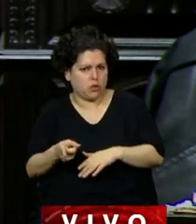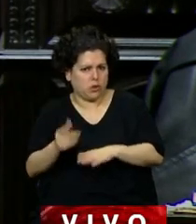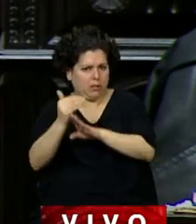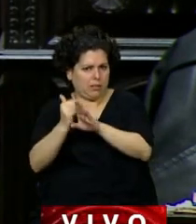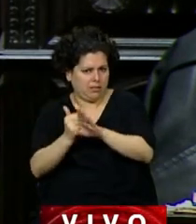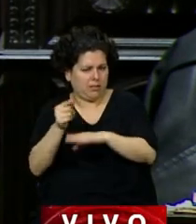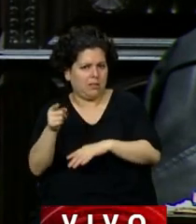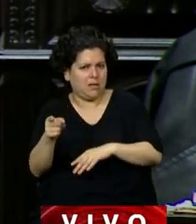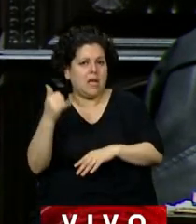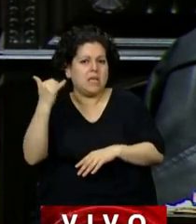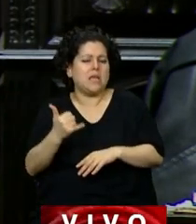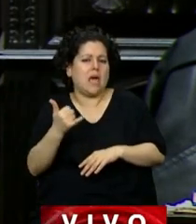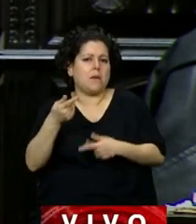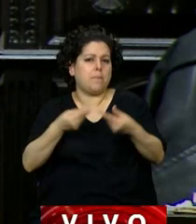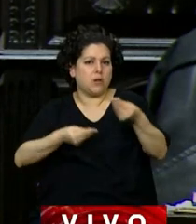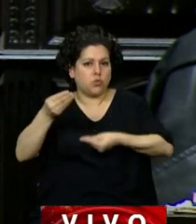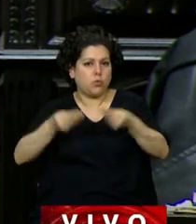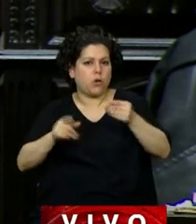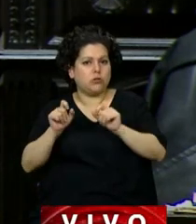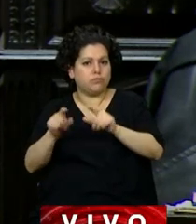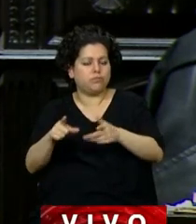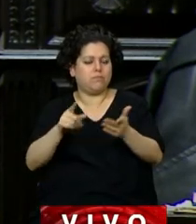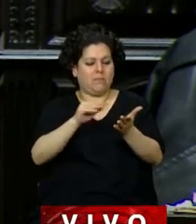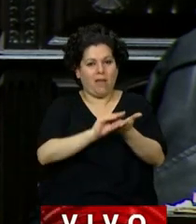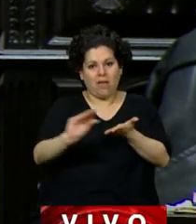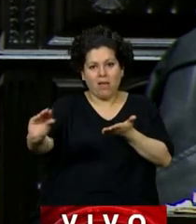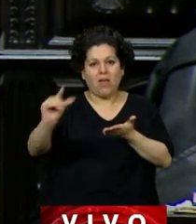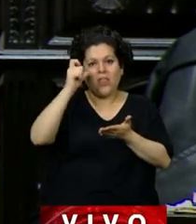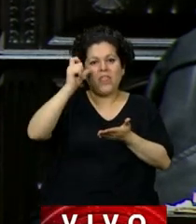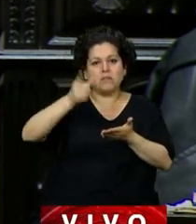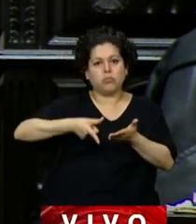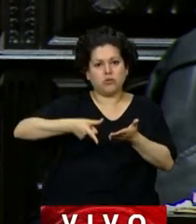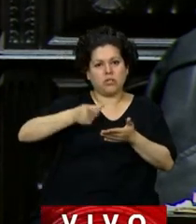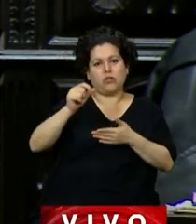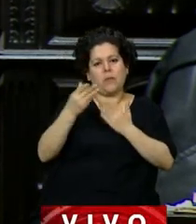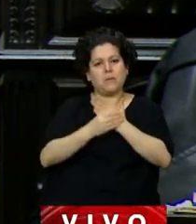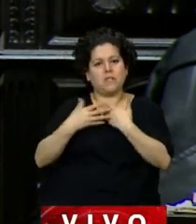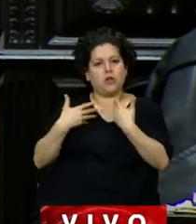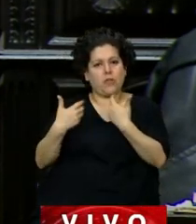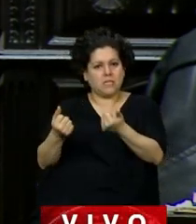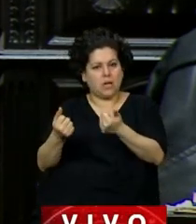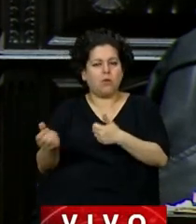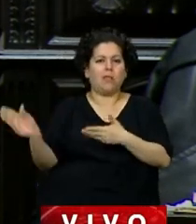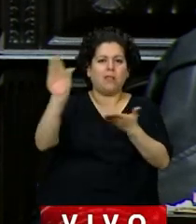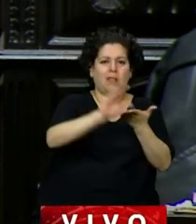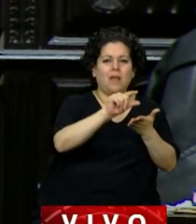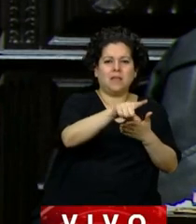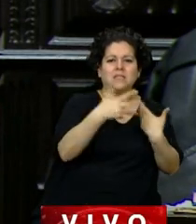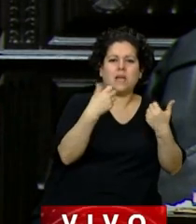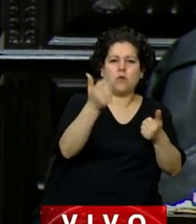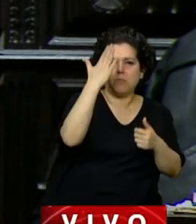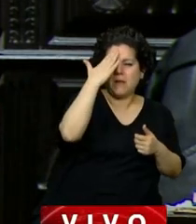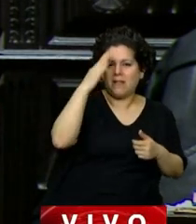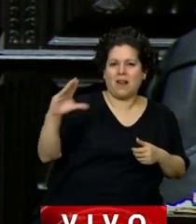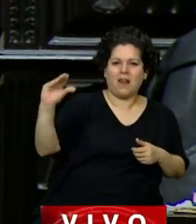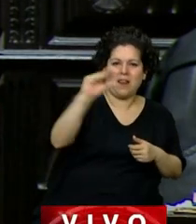Y un presupuesto que nuevamente no se destina el 10% del Ministerio de Salud a la salud mental. La